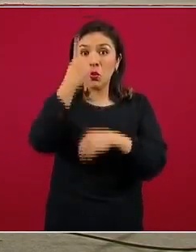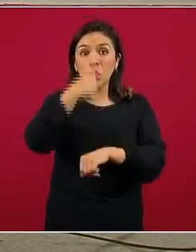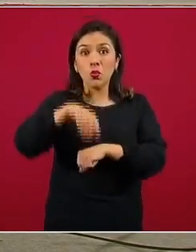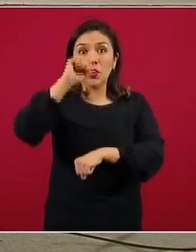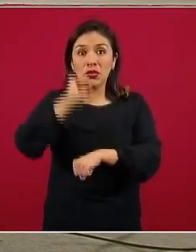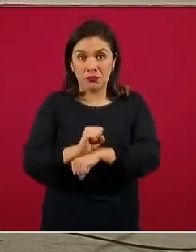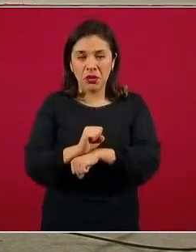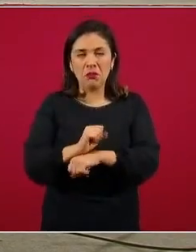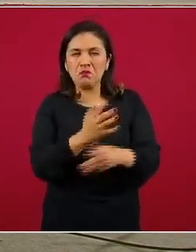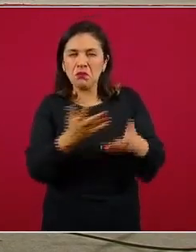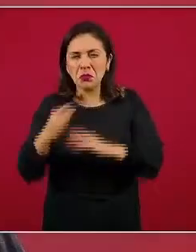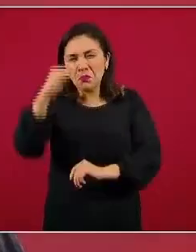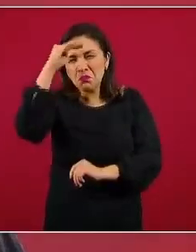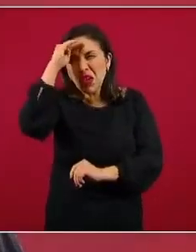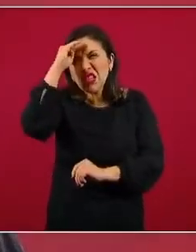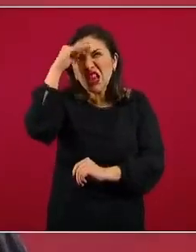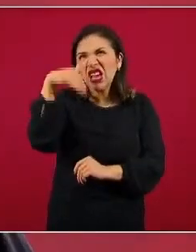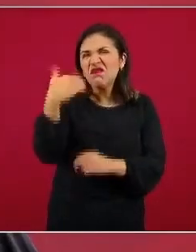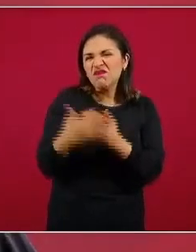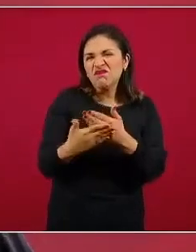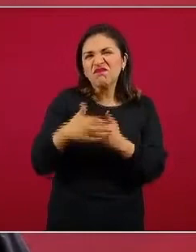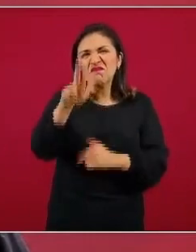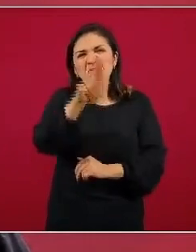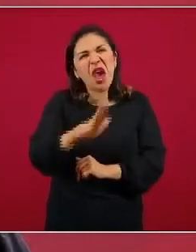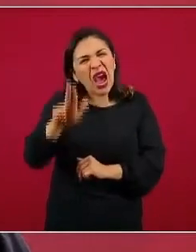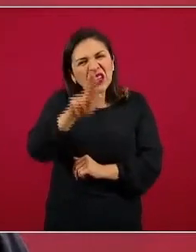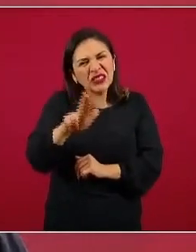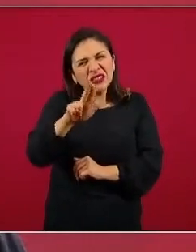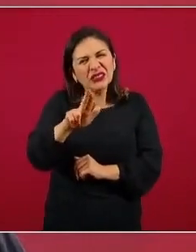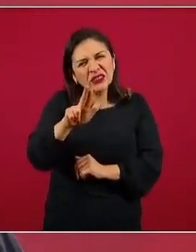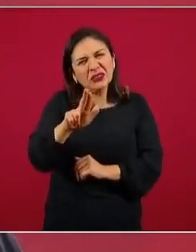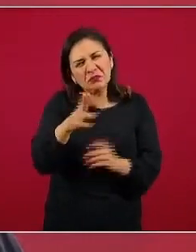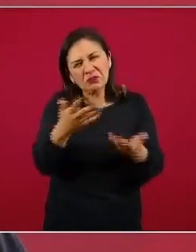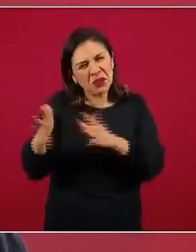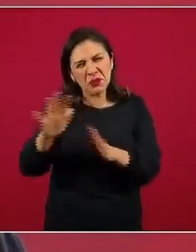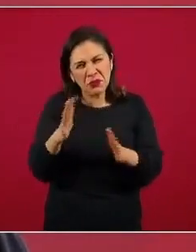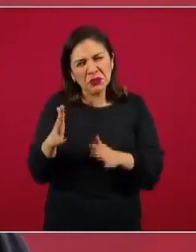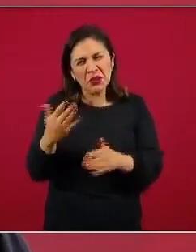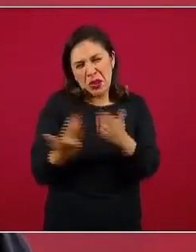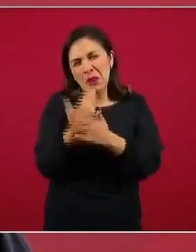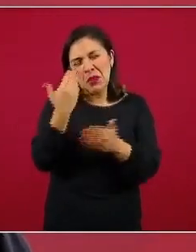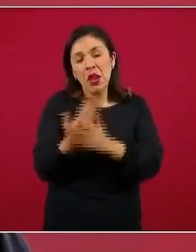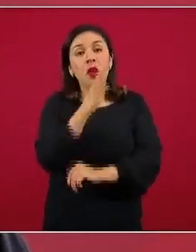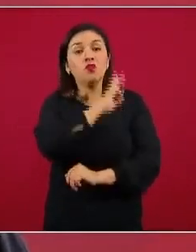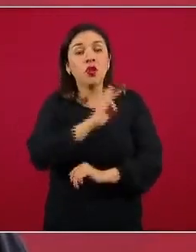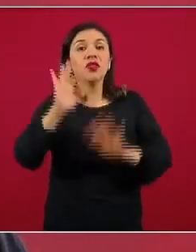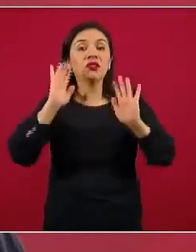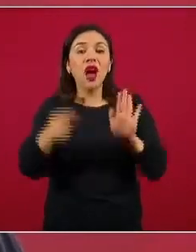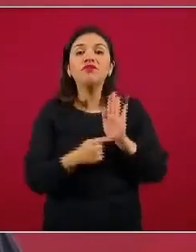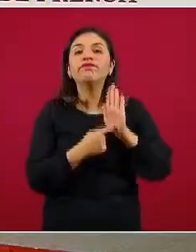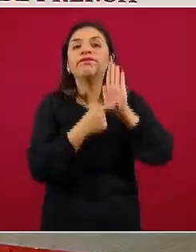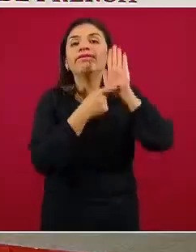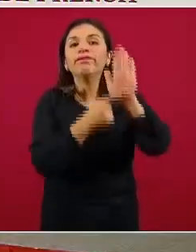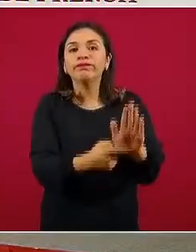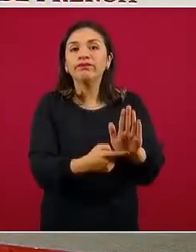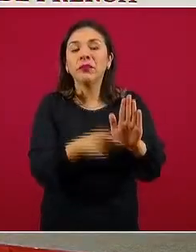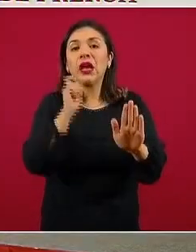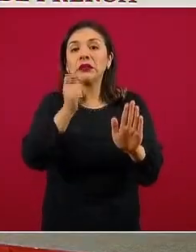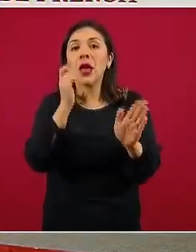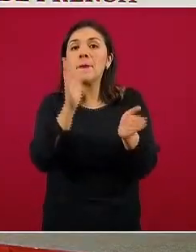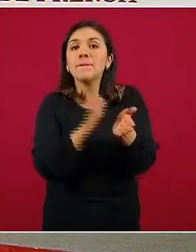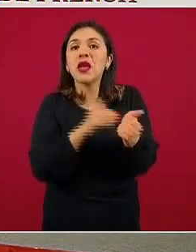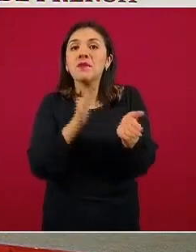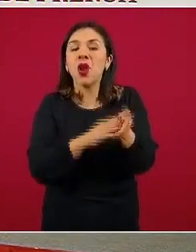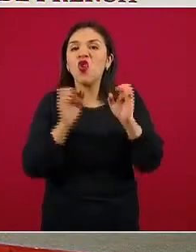semana, expectativa más o menos el día martes, muy probablemente en el Pulso de la Salud, se podrá ya presentar el